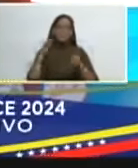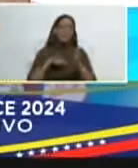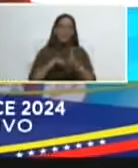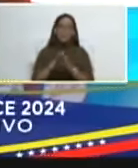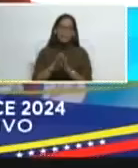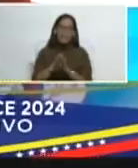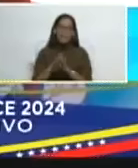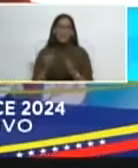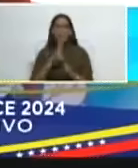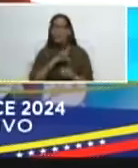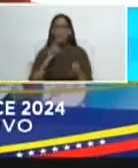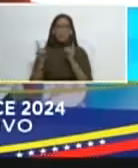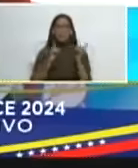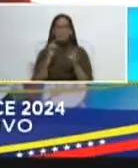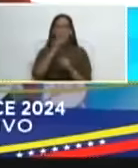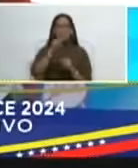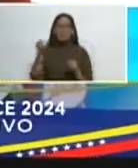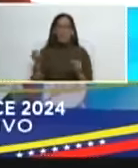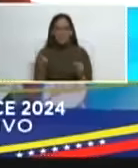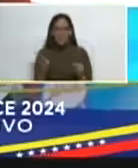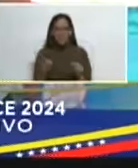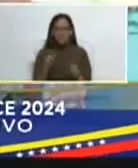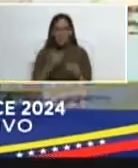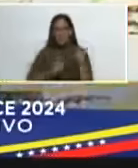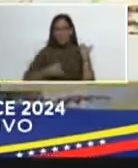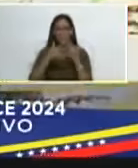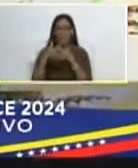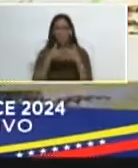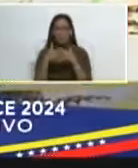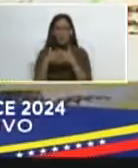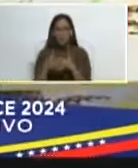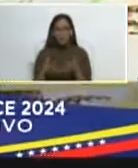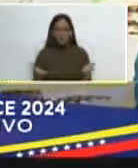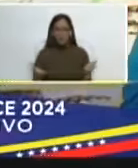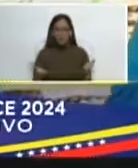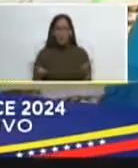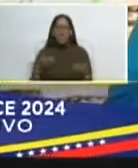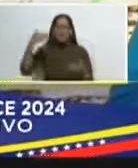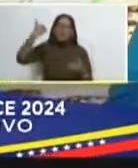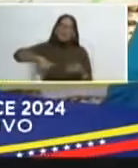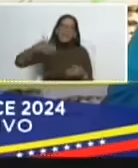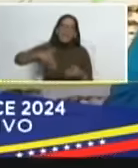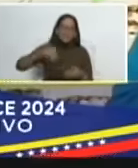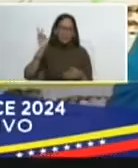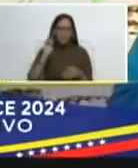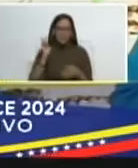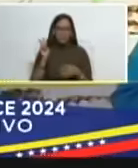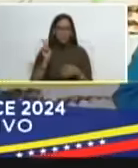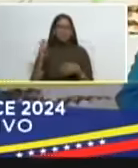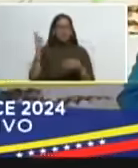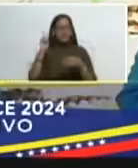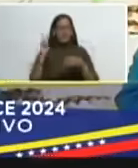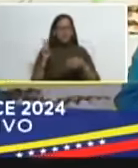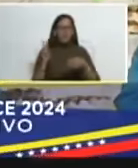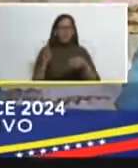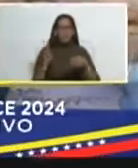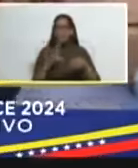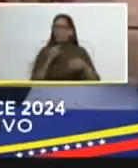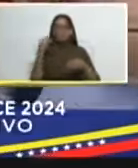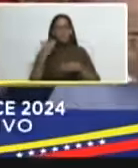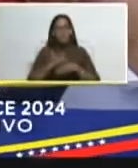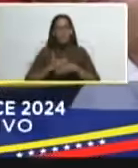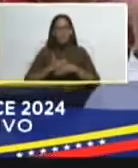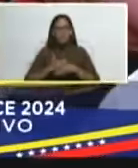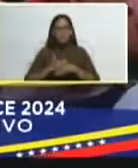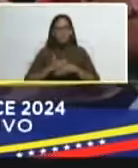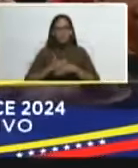No depende de ustedes, señor Biden, no depende de la OFAC. Es un derecho de Venezuela que Venezuela no sea bloqueada.